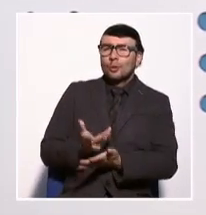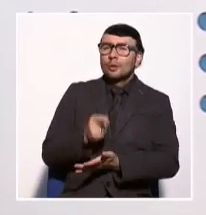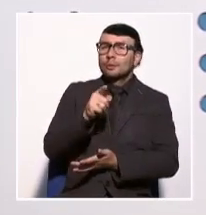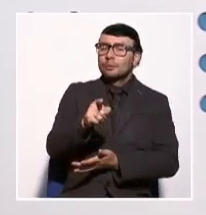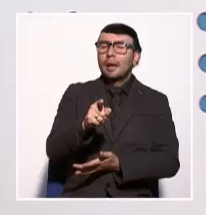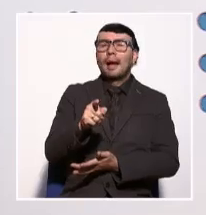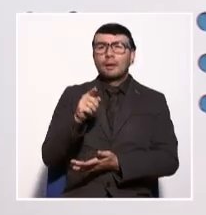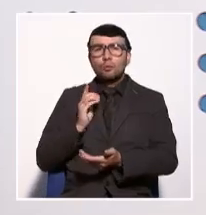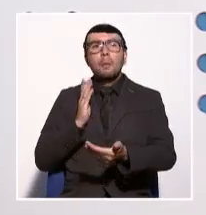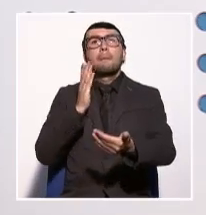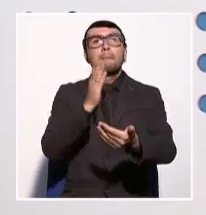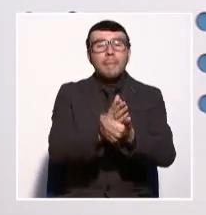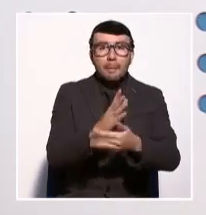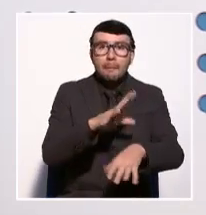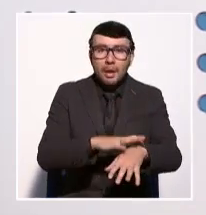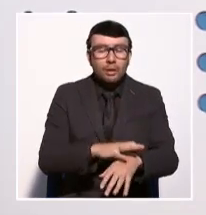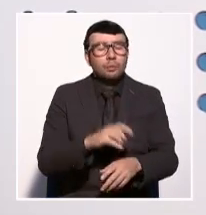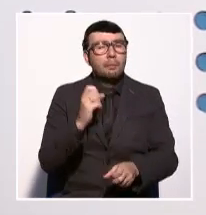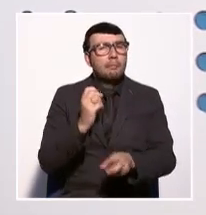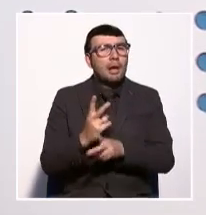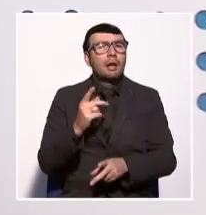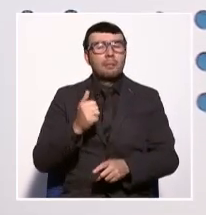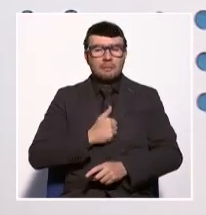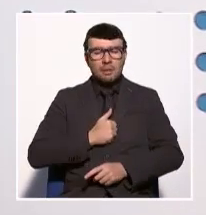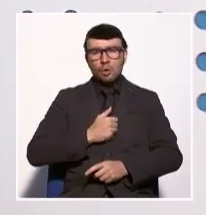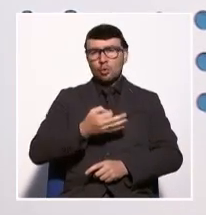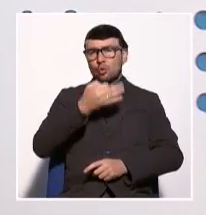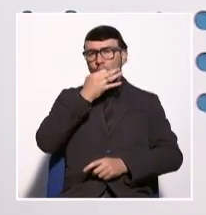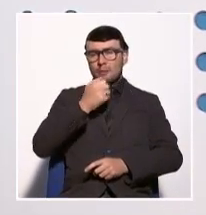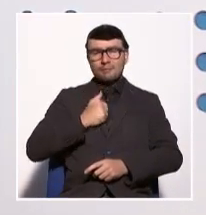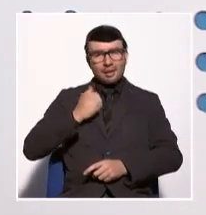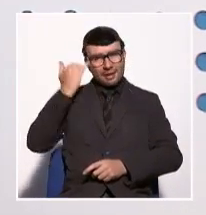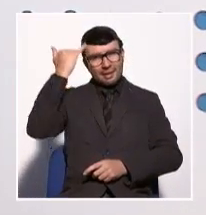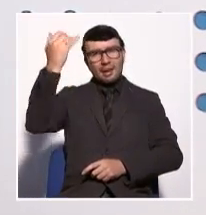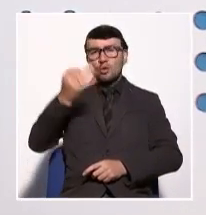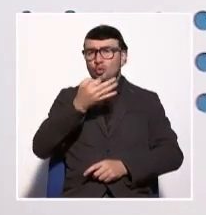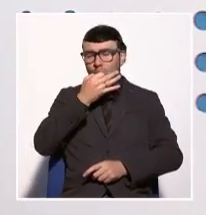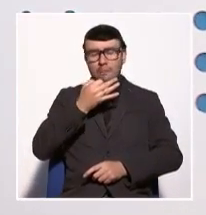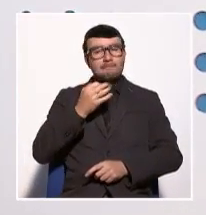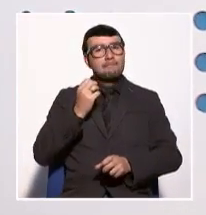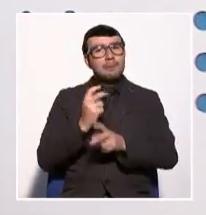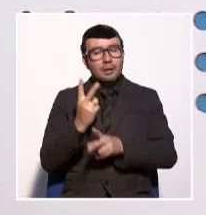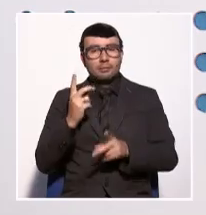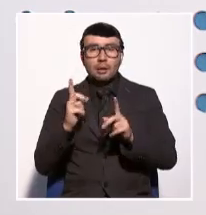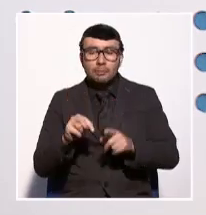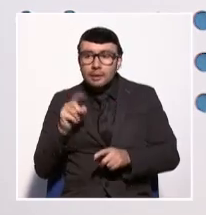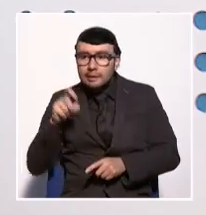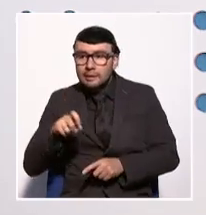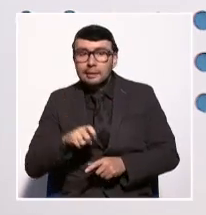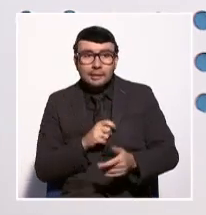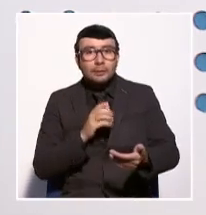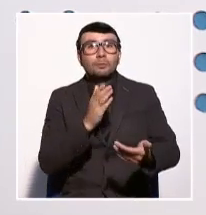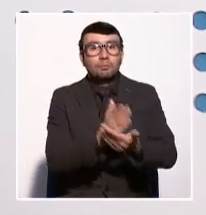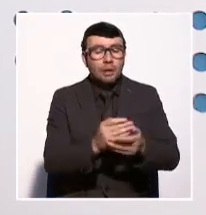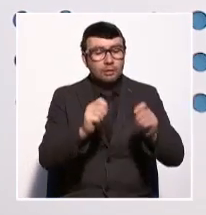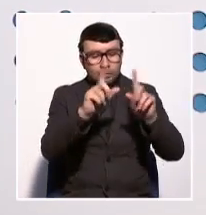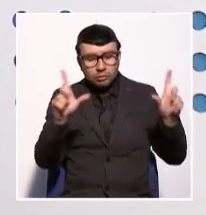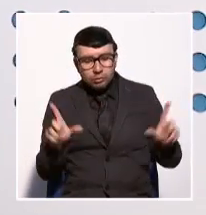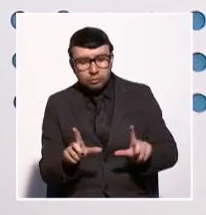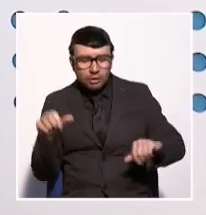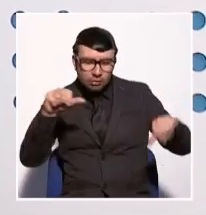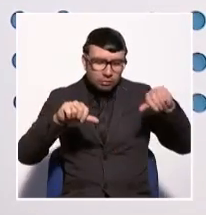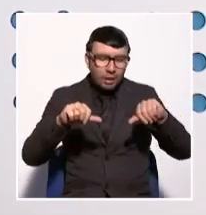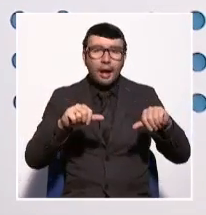consulta médica hacia el peligro la automedicación hacia la necesidad de las ayudas diagnósticas laboratorios